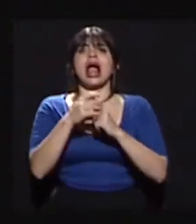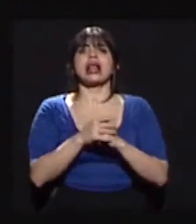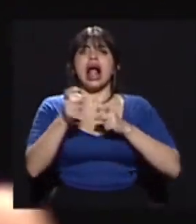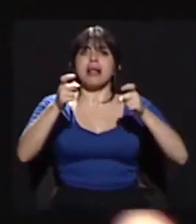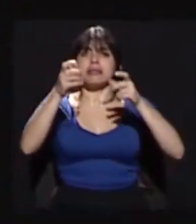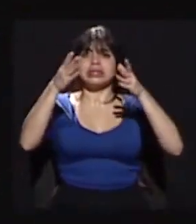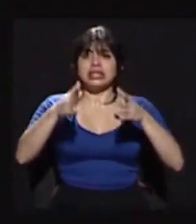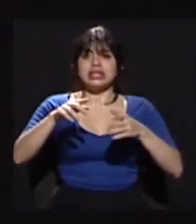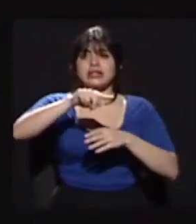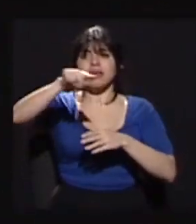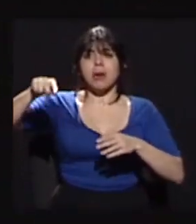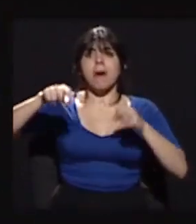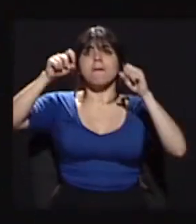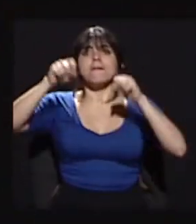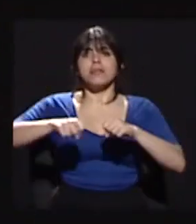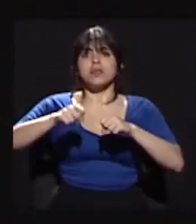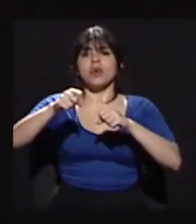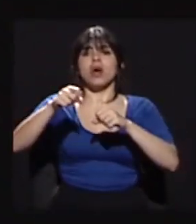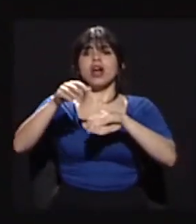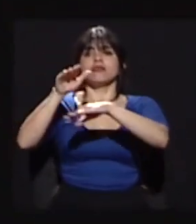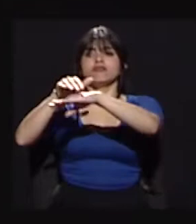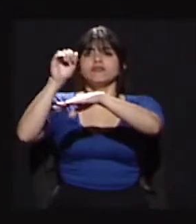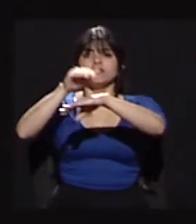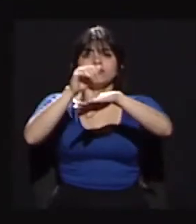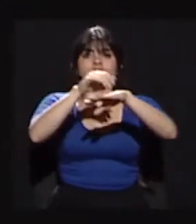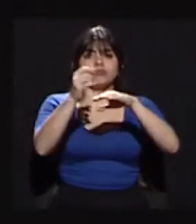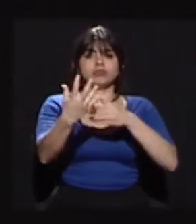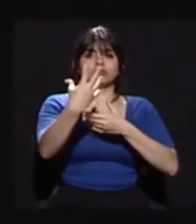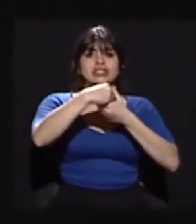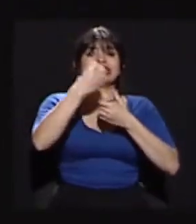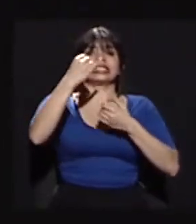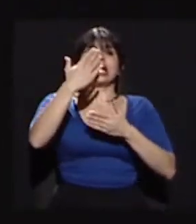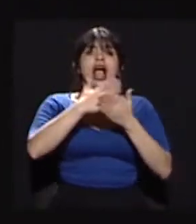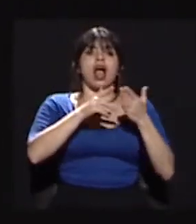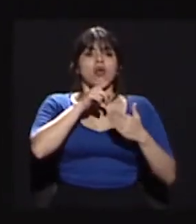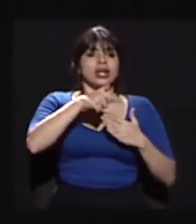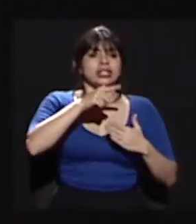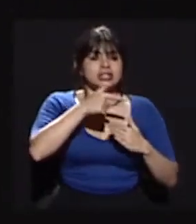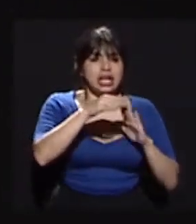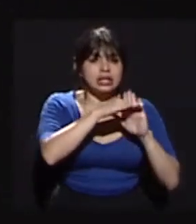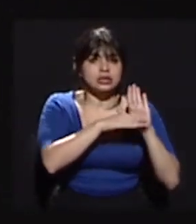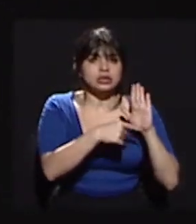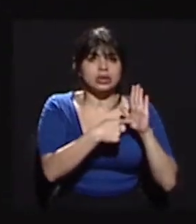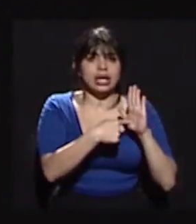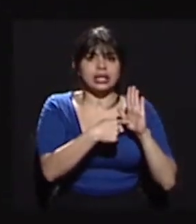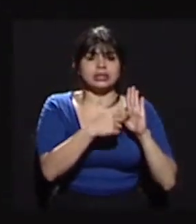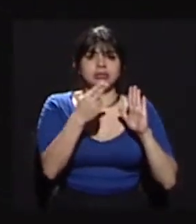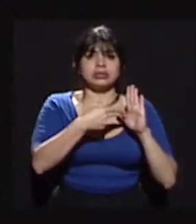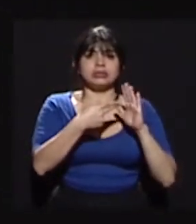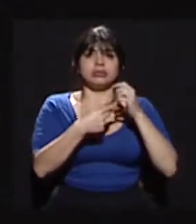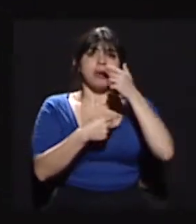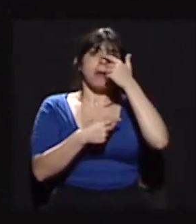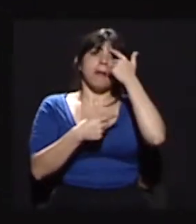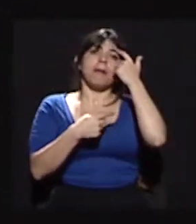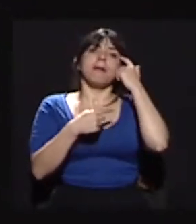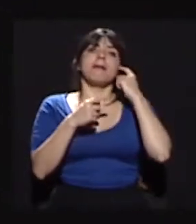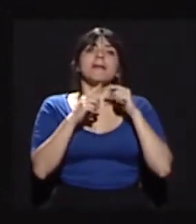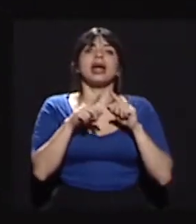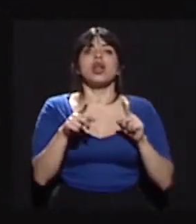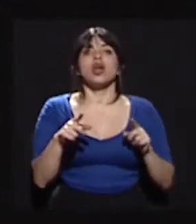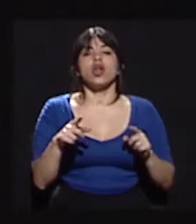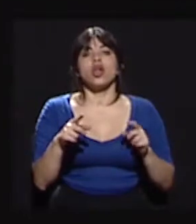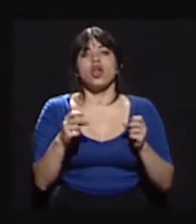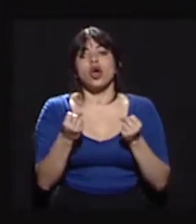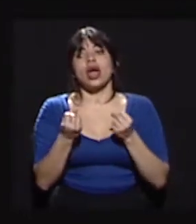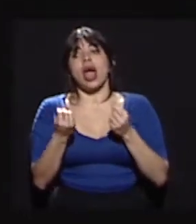que se pueden invocar caso de que ocurran excesos en esto pero como lo que